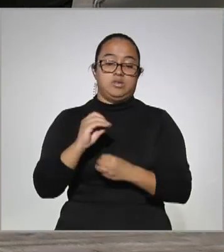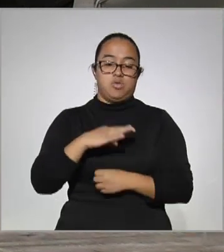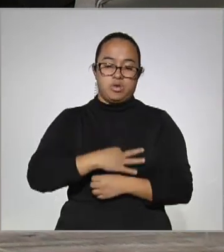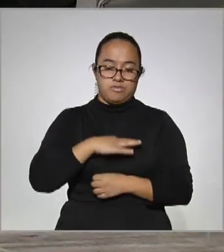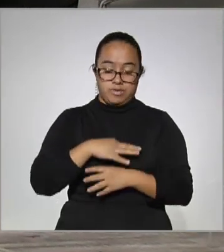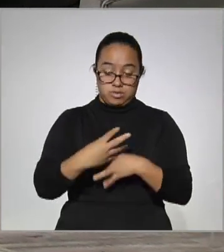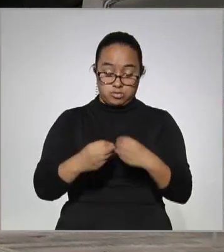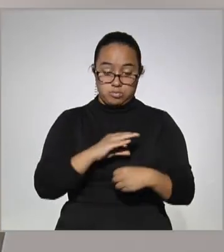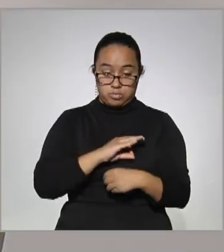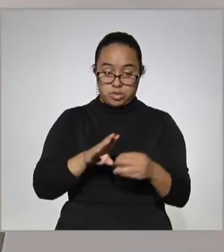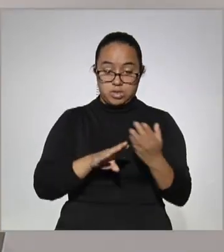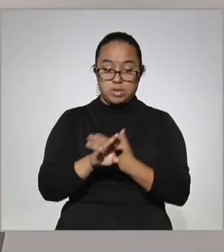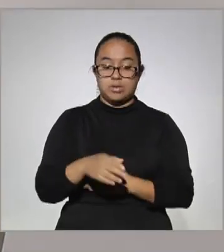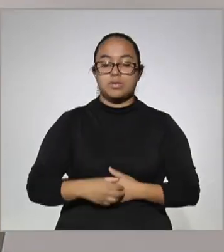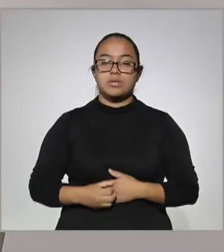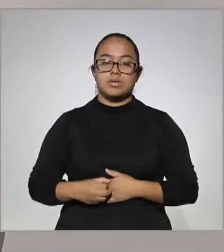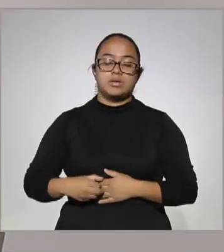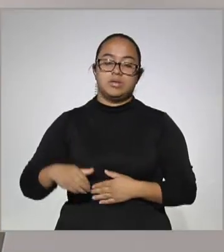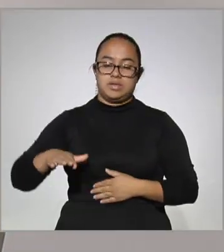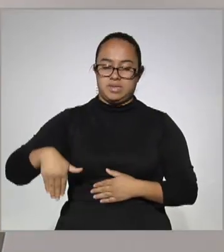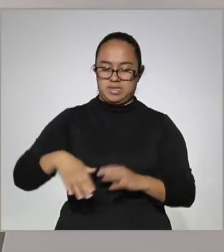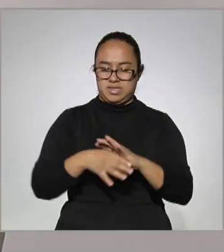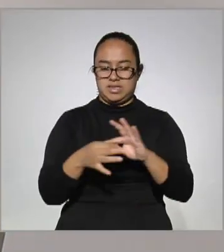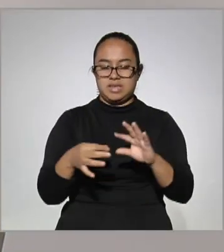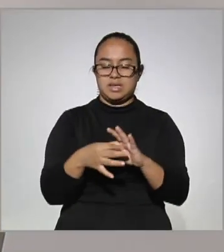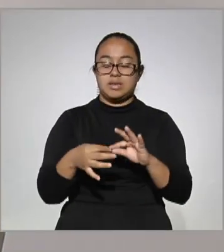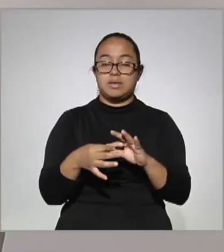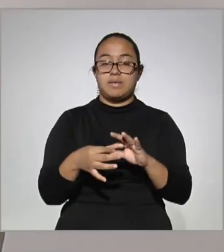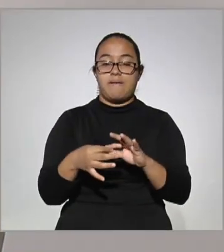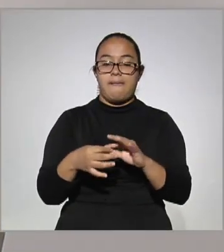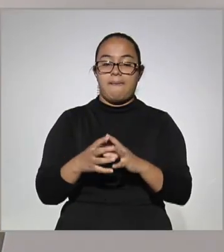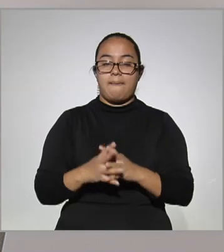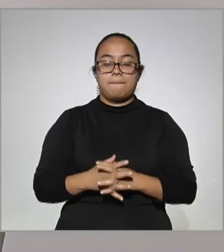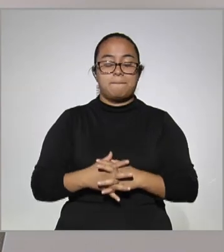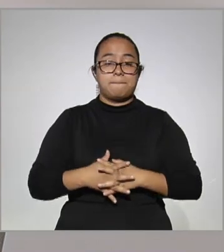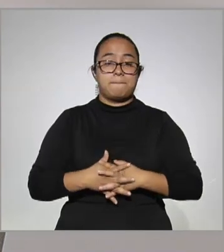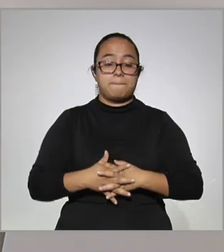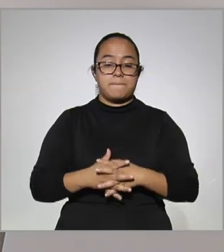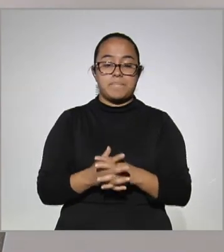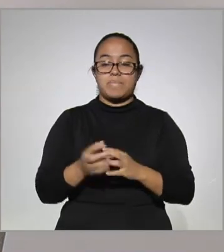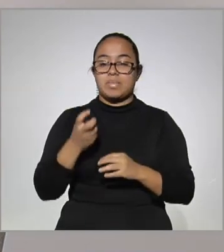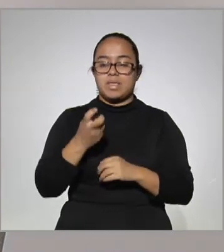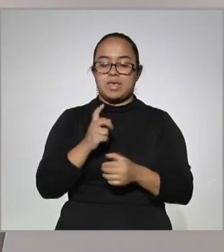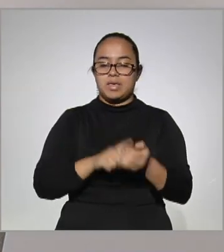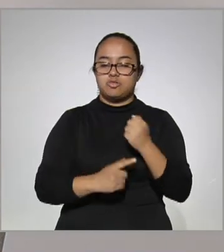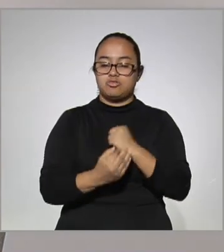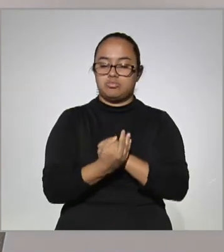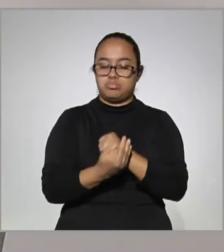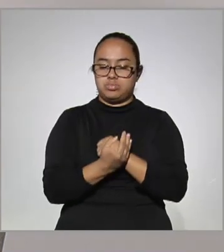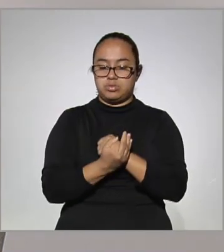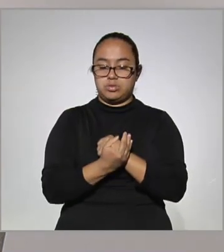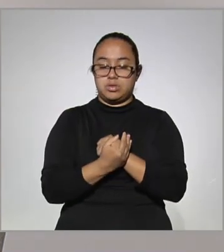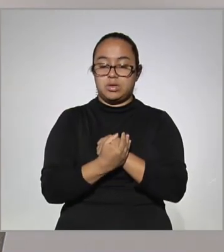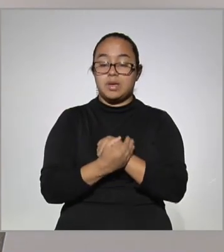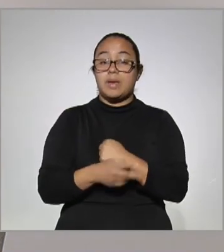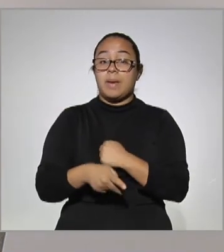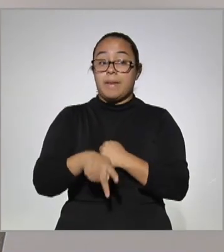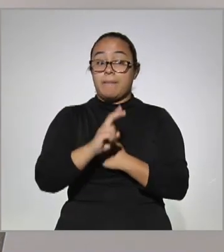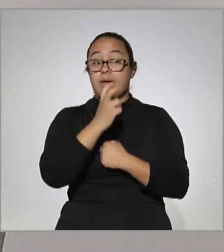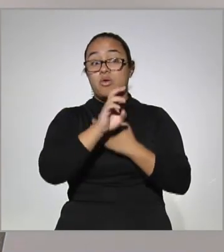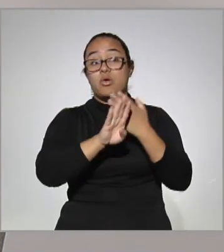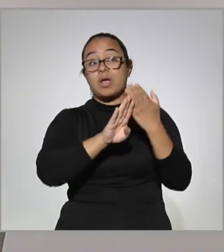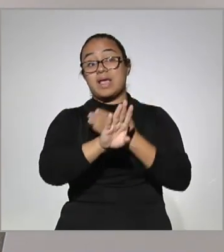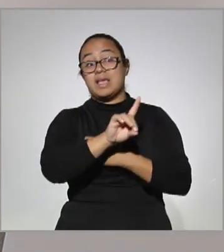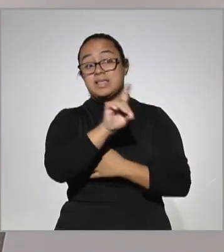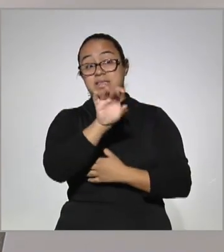comentan. Como se habló, es una parte de la parte de protección, pero no lo evita, o sea,